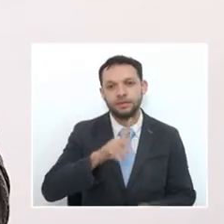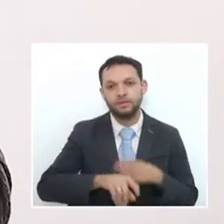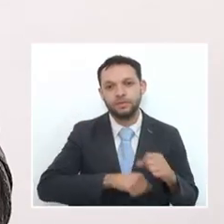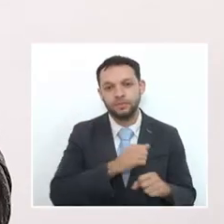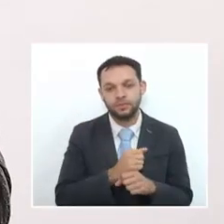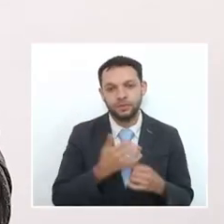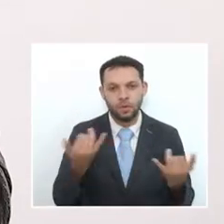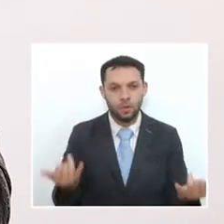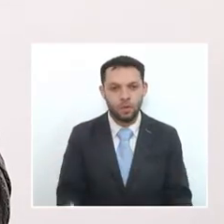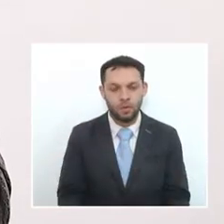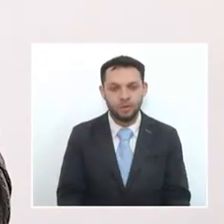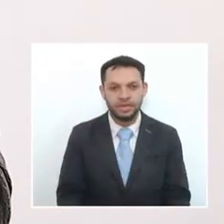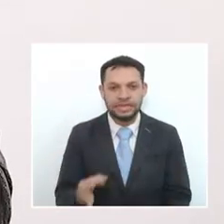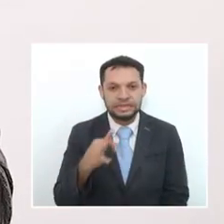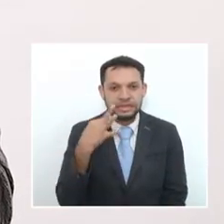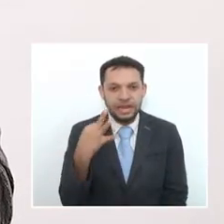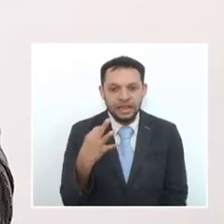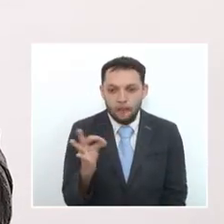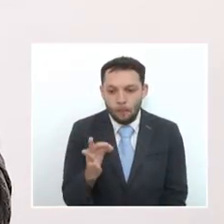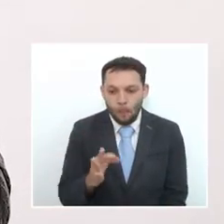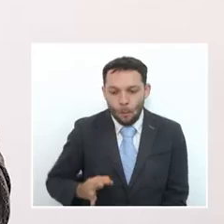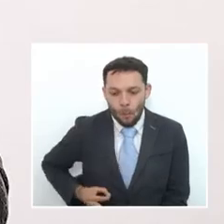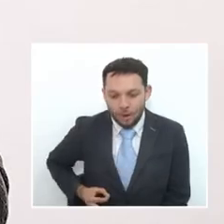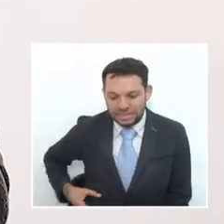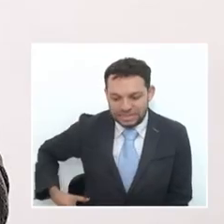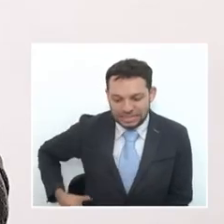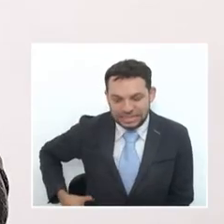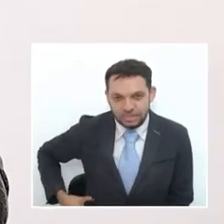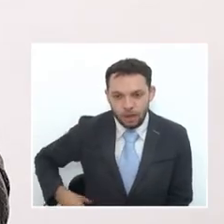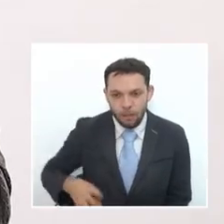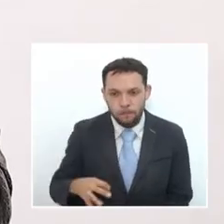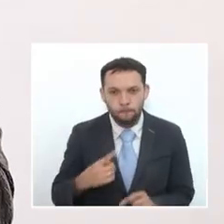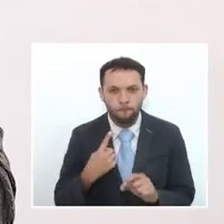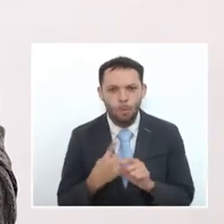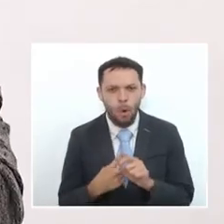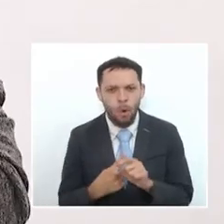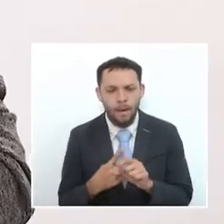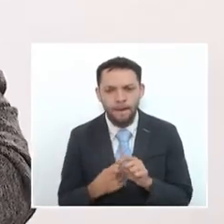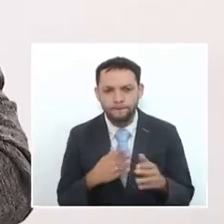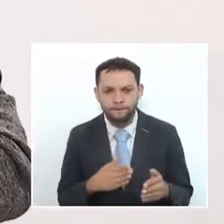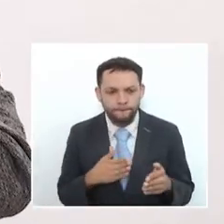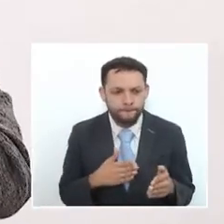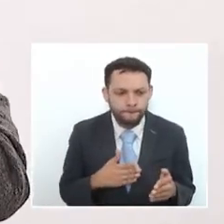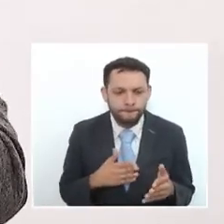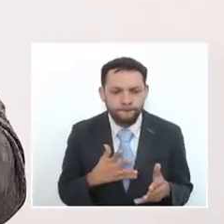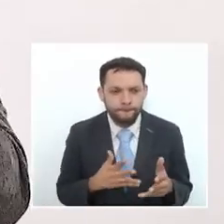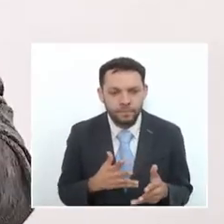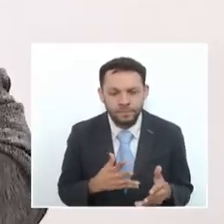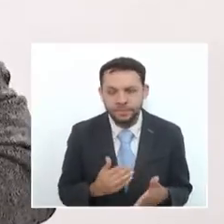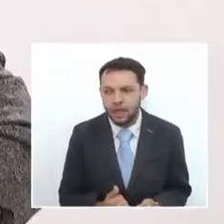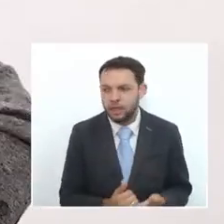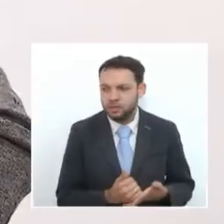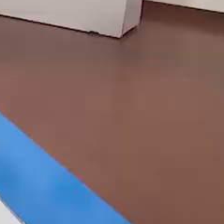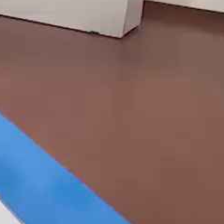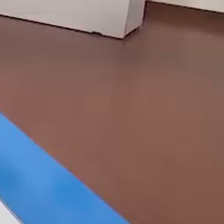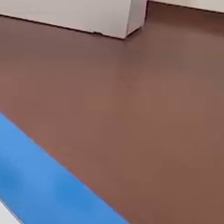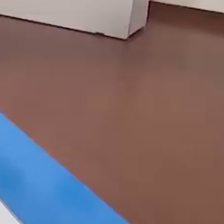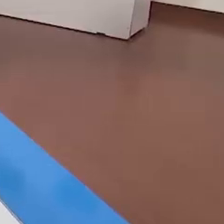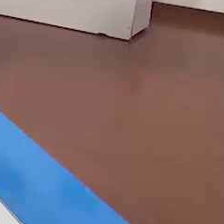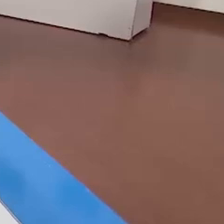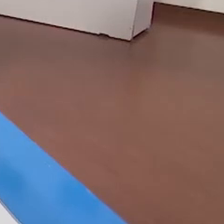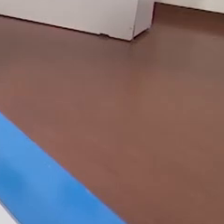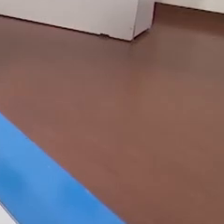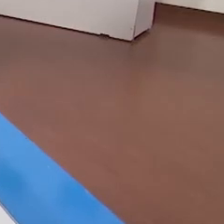3 cálculos renales vistos en una ecografía. ¿Qué me recomienda usted para poder eliminarlos?